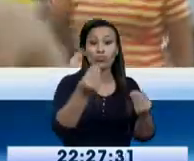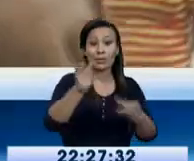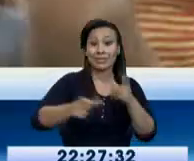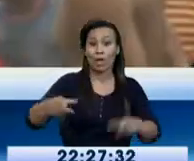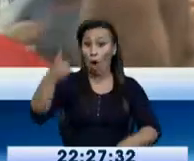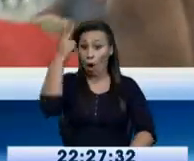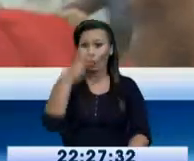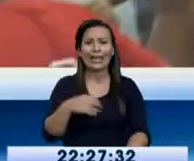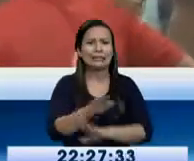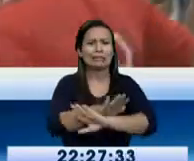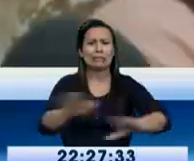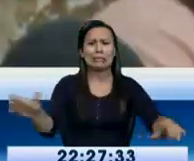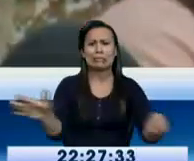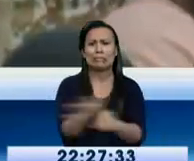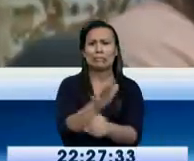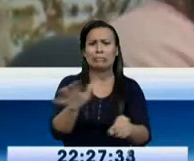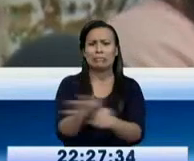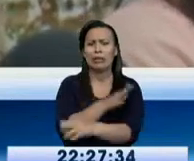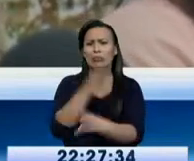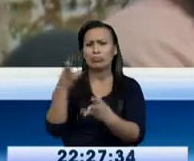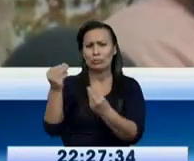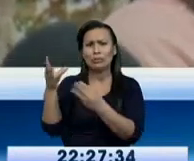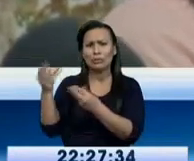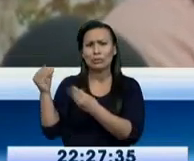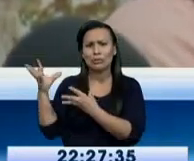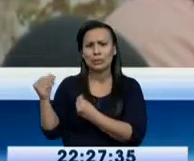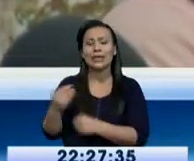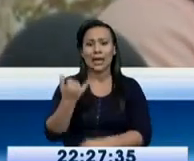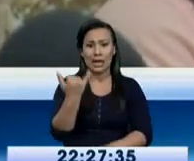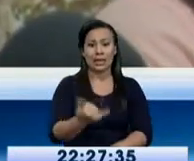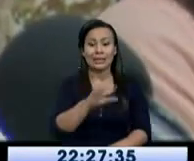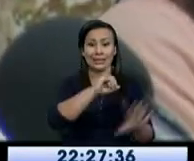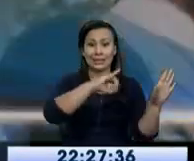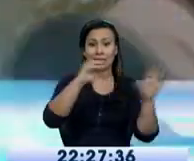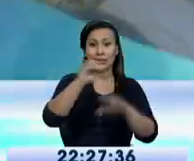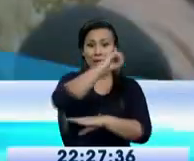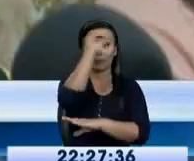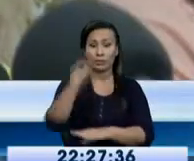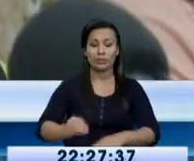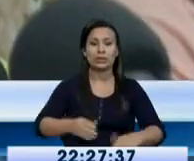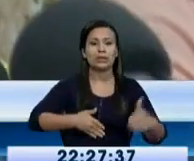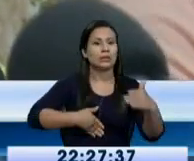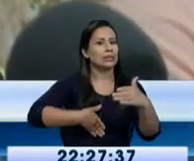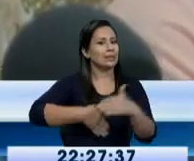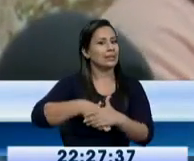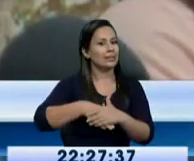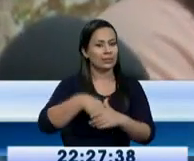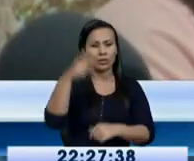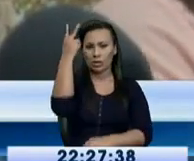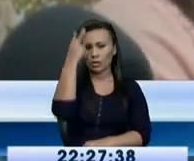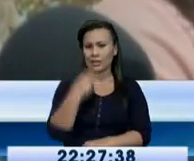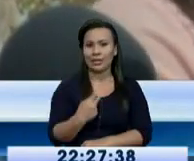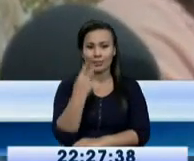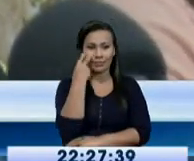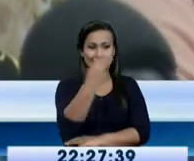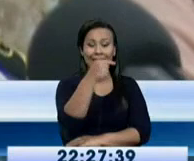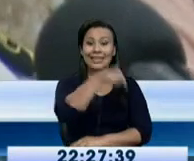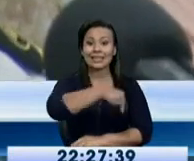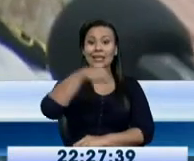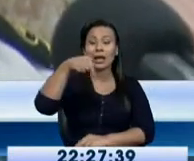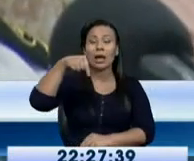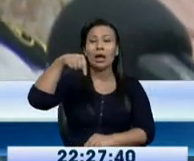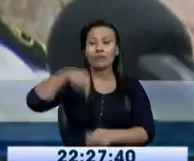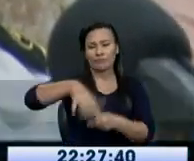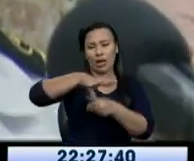hotelero está reservado. Conocemos que existe un 60% de reservas. Los empresarios estiman que este feriado, por tratarse